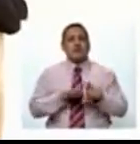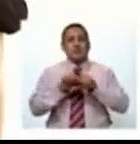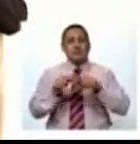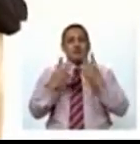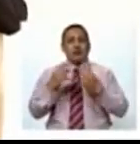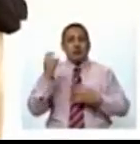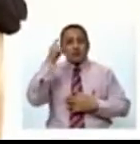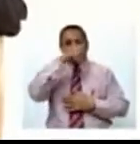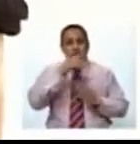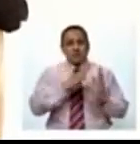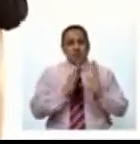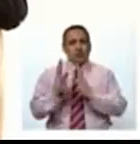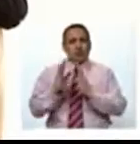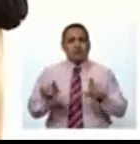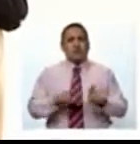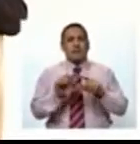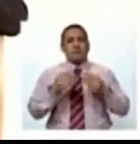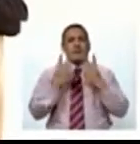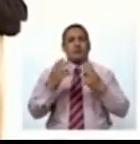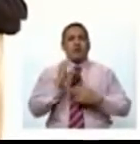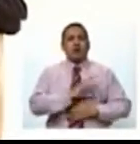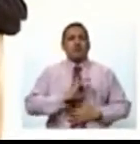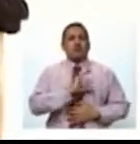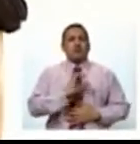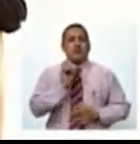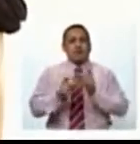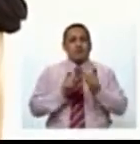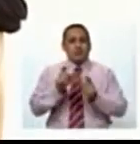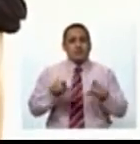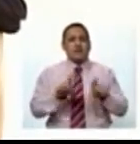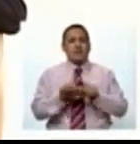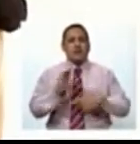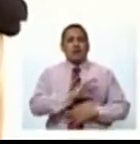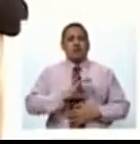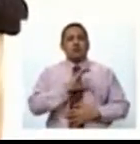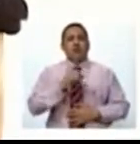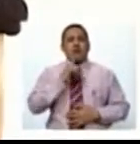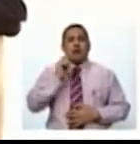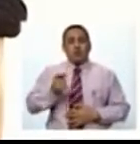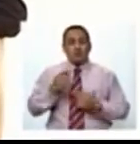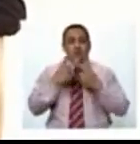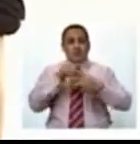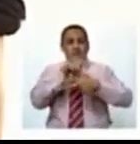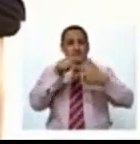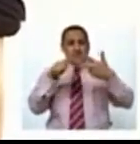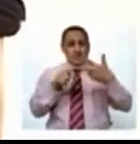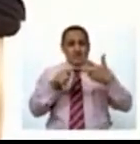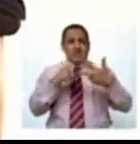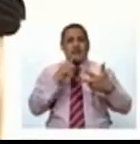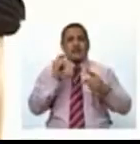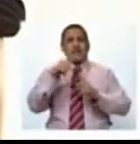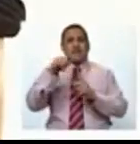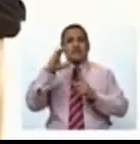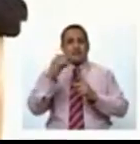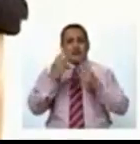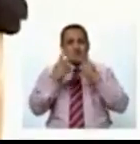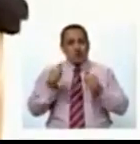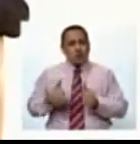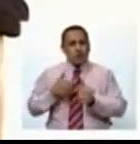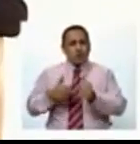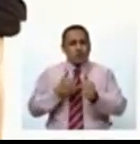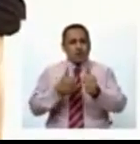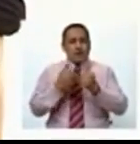la complejidad del proceso, tenemos que ver la conducta de las partes y la conducta del juez, que son 3 criterios que el Tribunal Constitucional los viene siguiendo y